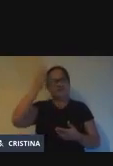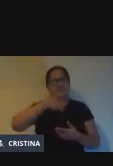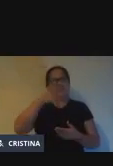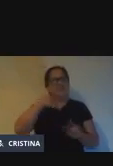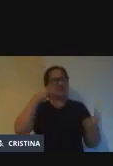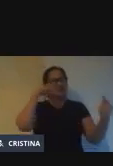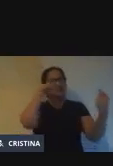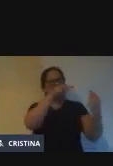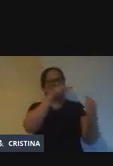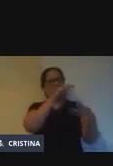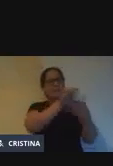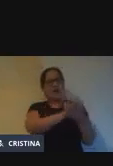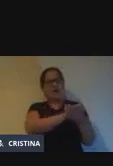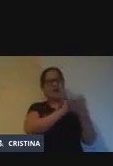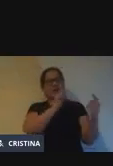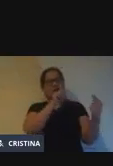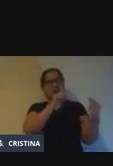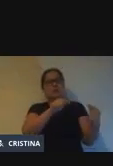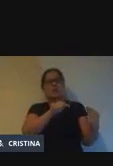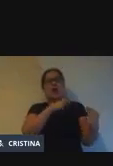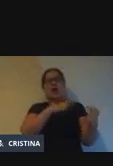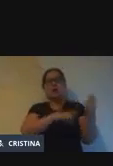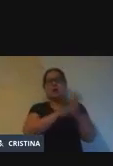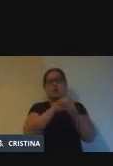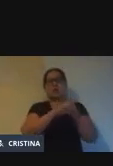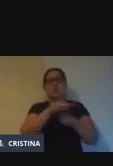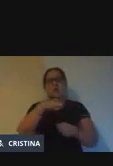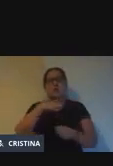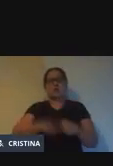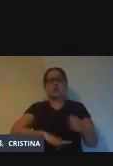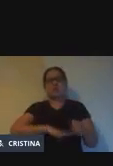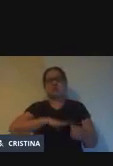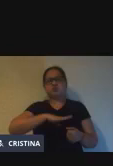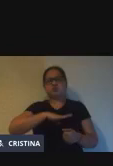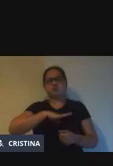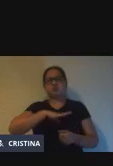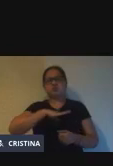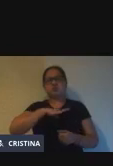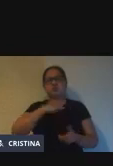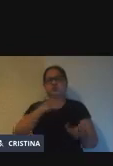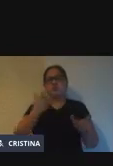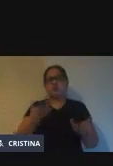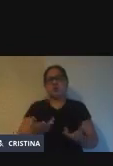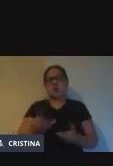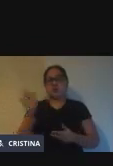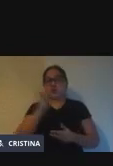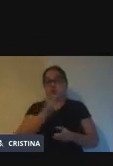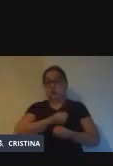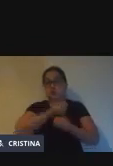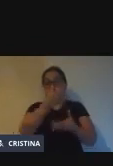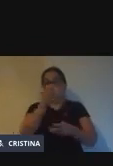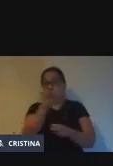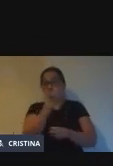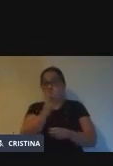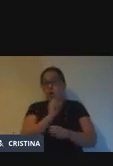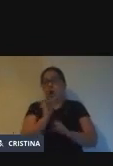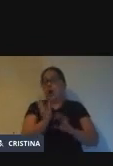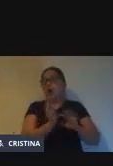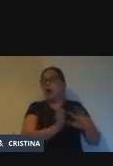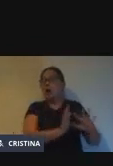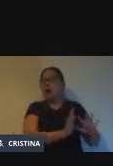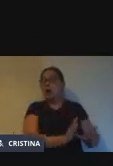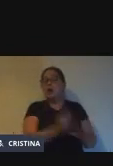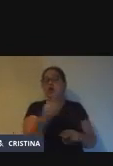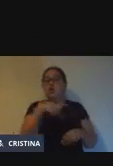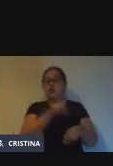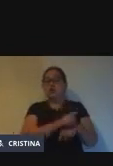pareja, lo acumulo y si no lo hablo, se queda allí. Y pasan 2, 3 días. Y